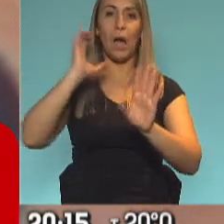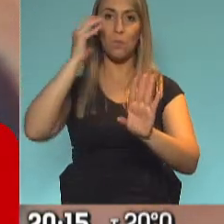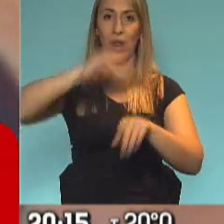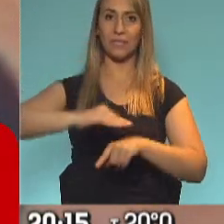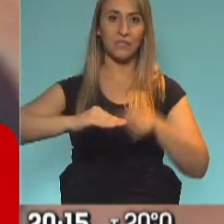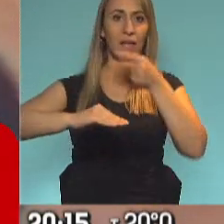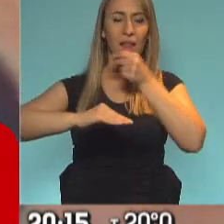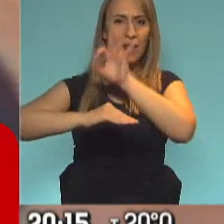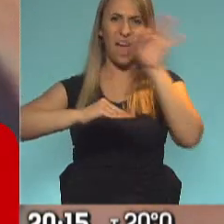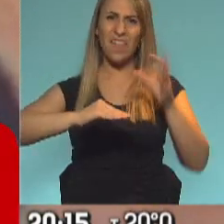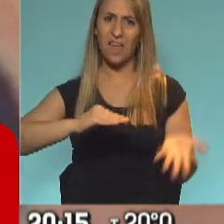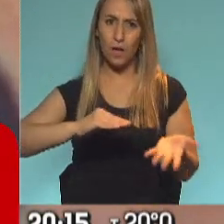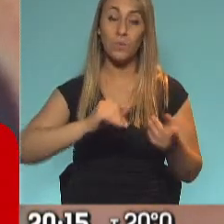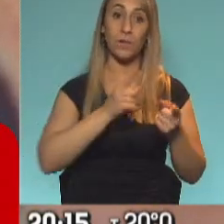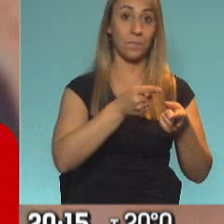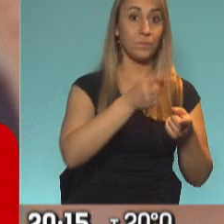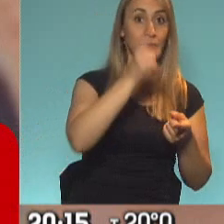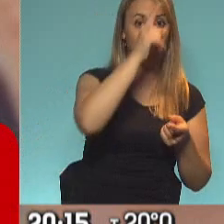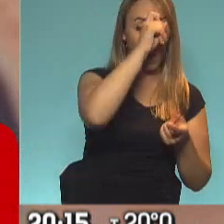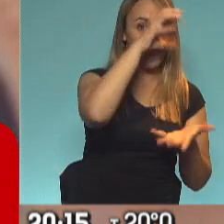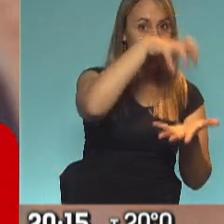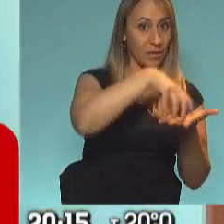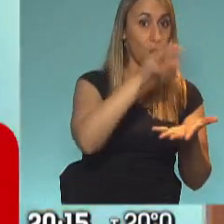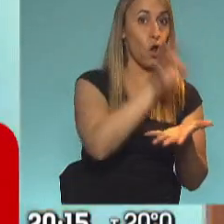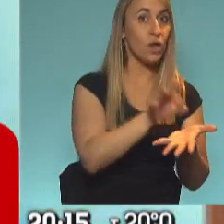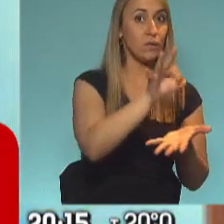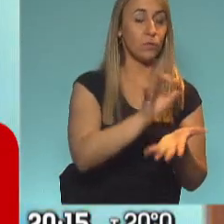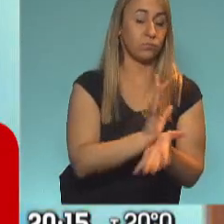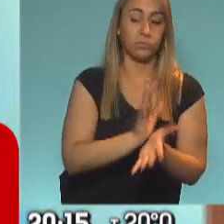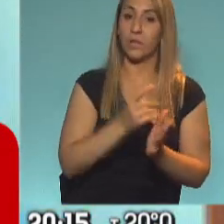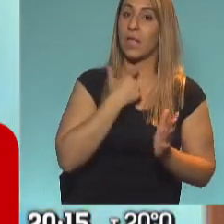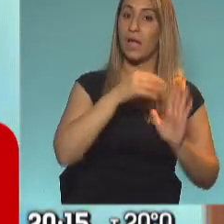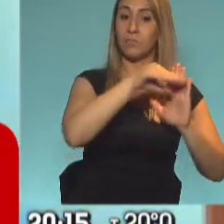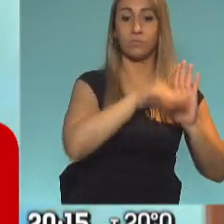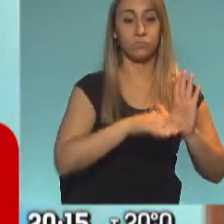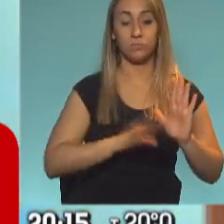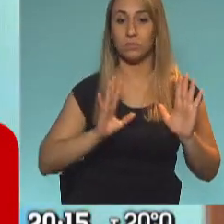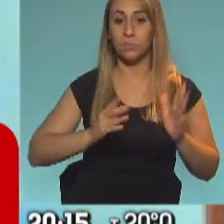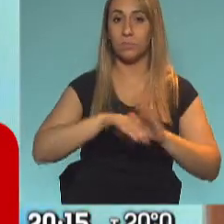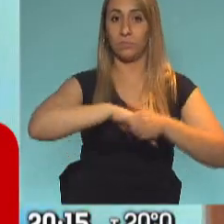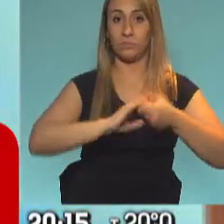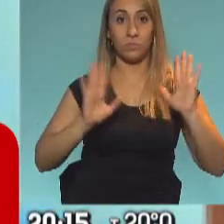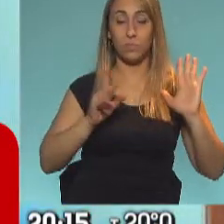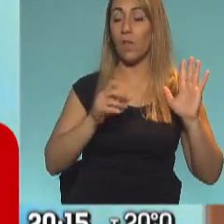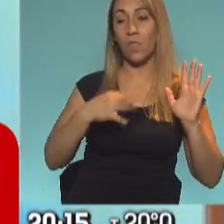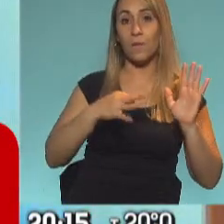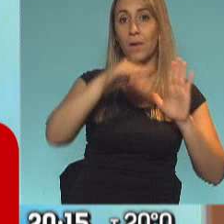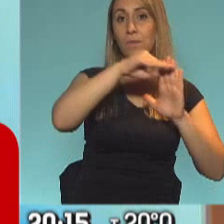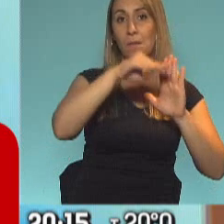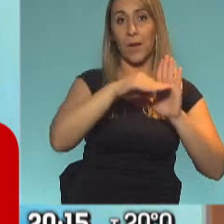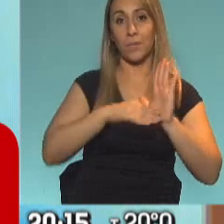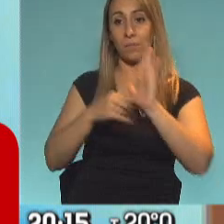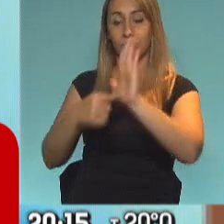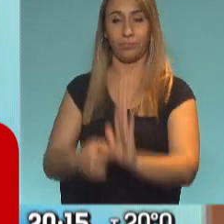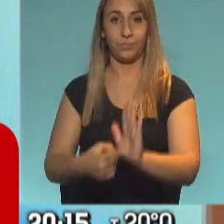también se cubrió cuando le da el alta. Claro. Ahora, Néstor, ¿cuál es la situación de Leopoldo Luque, su médico? A la abogada la escuchábamos recién, no está